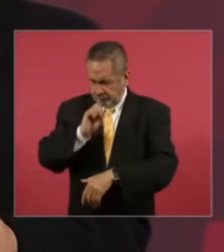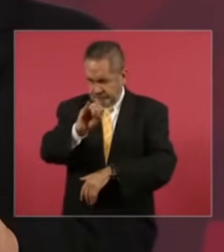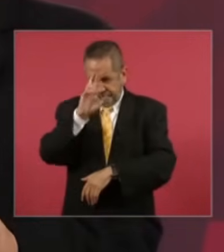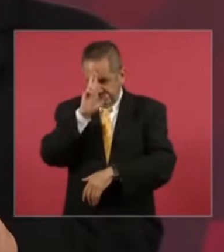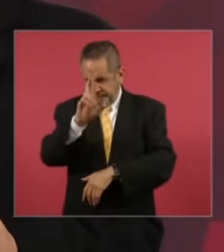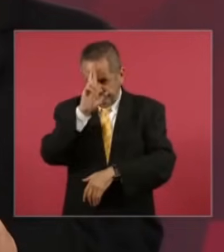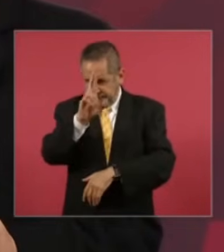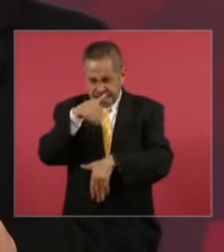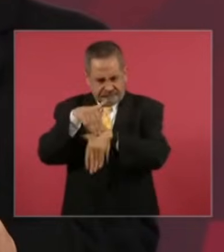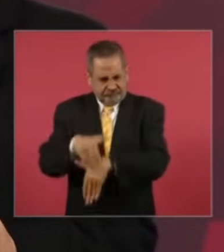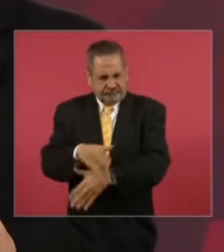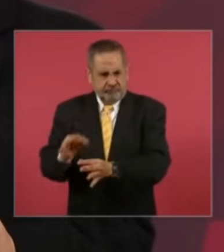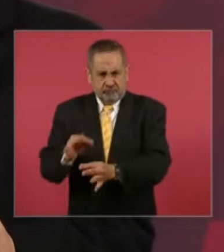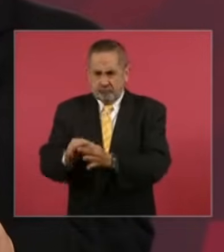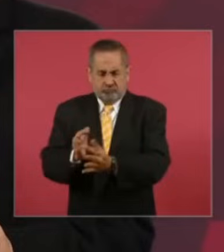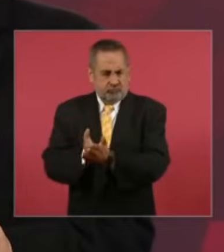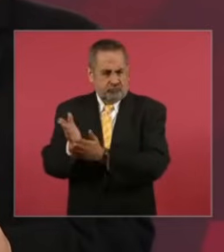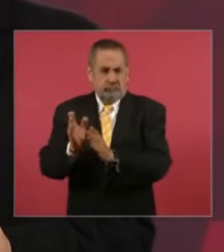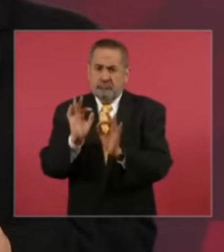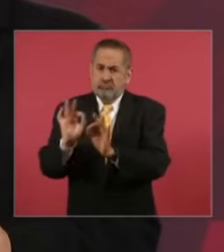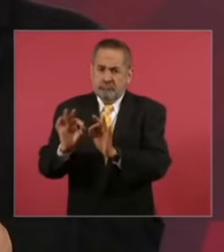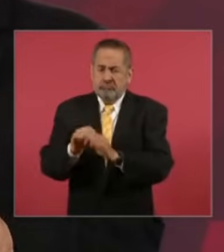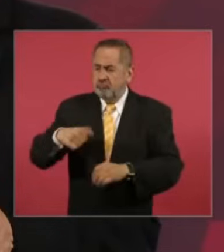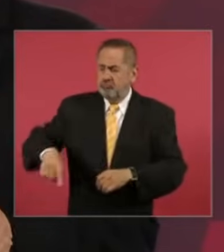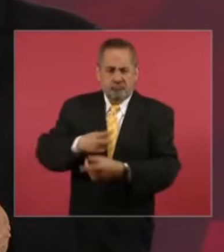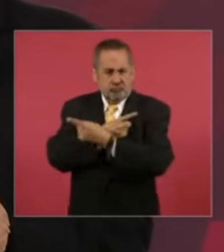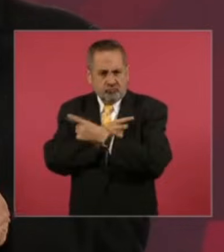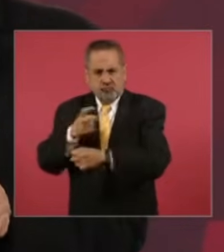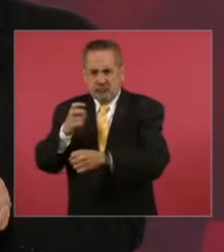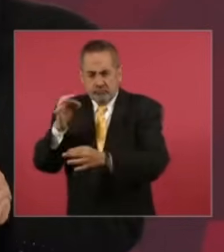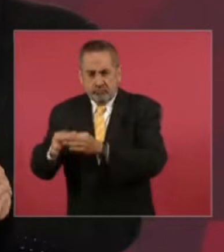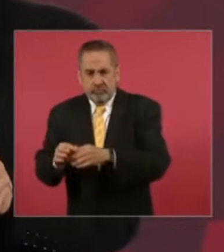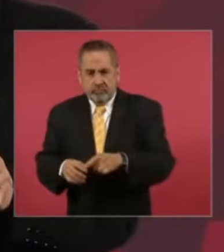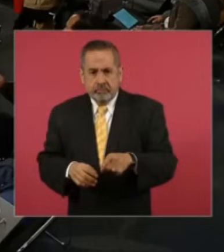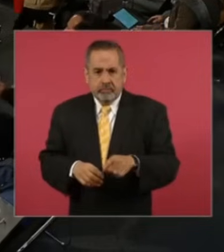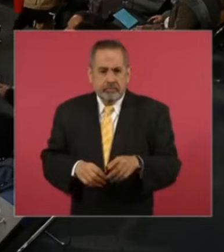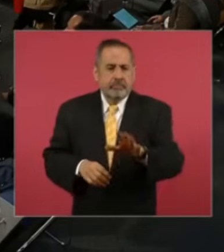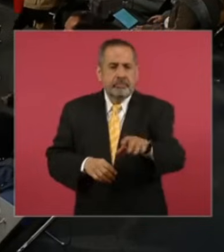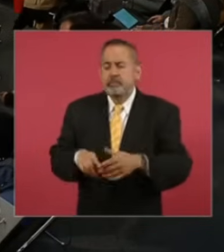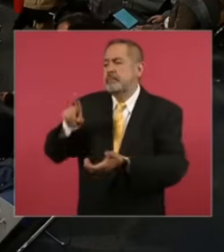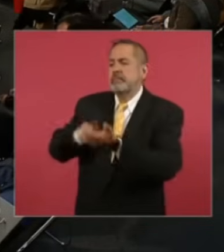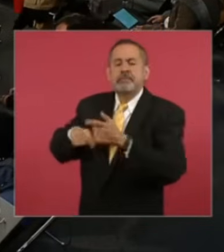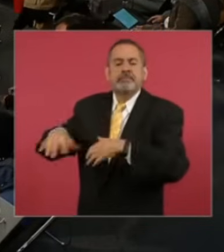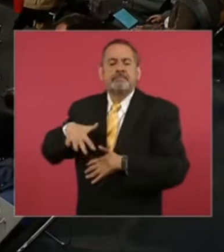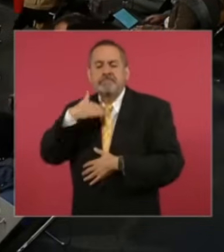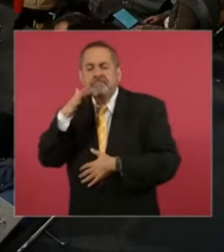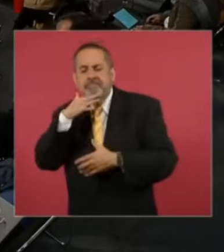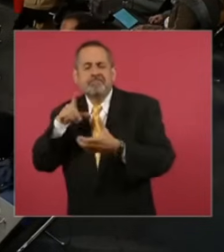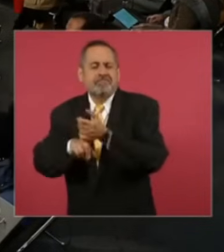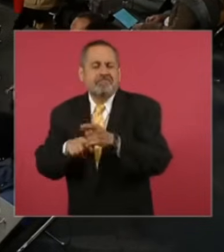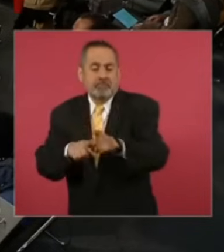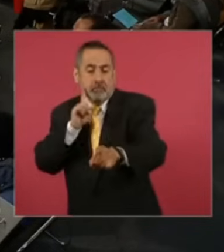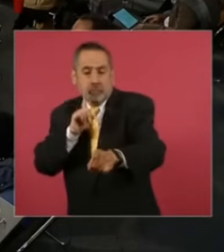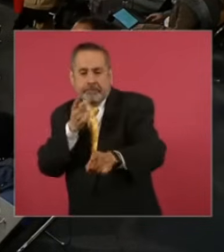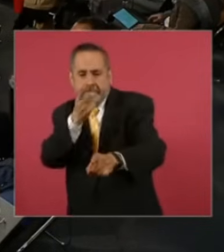Además, el presidente nos cuenta cómo el ejército mexicano se le revela a Vicente Fox. Amigos y